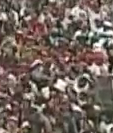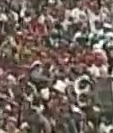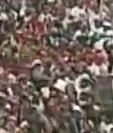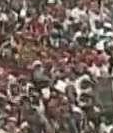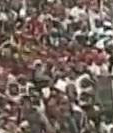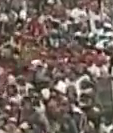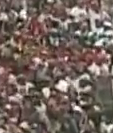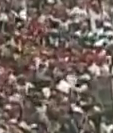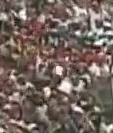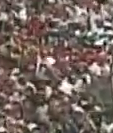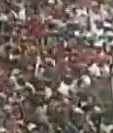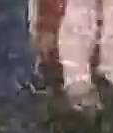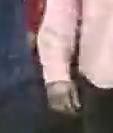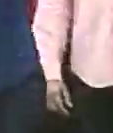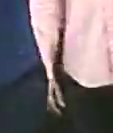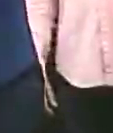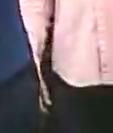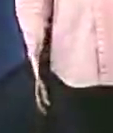ganador es